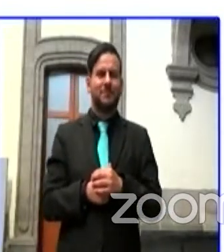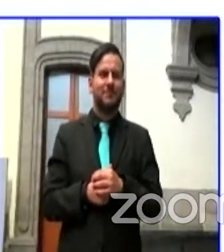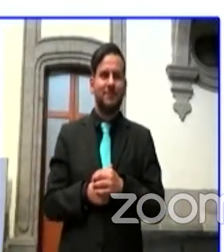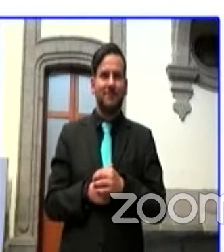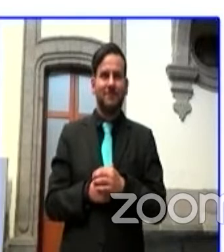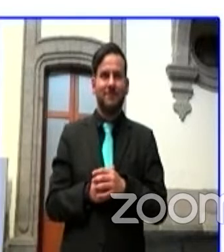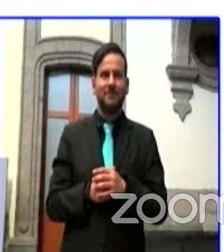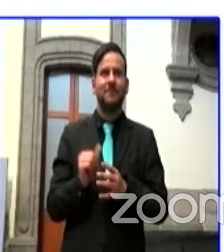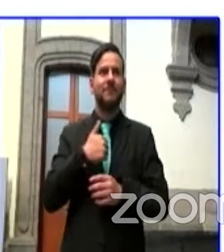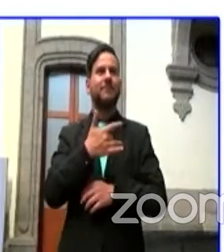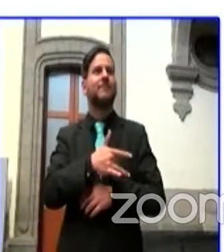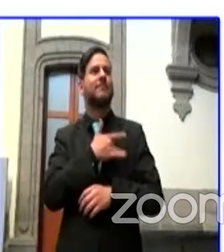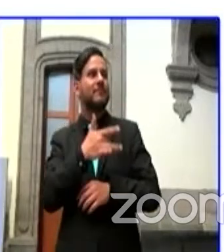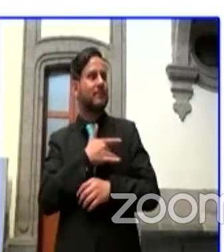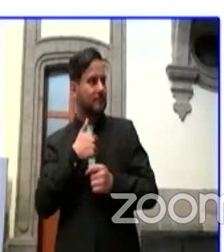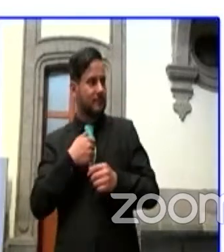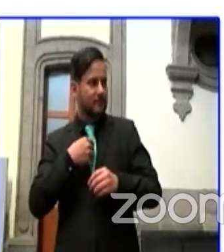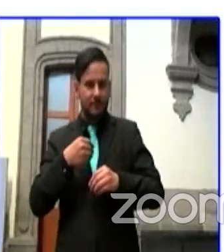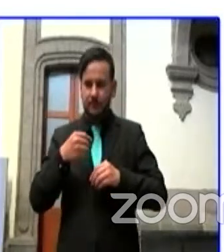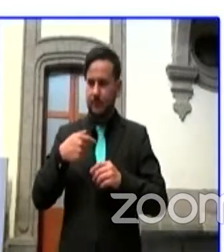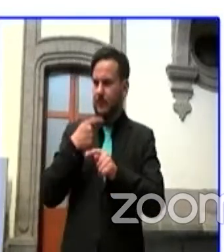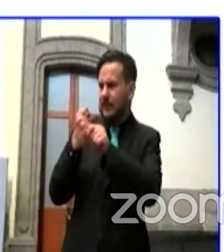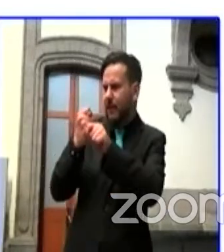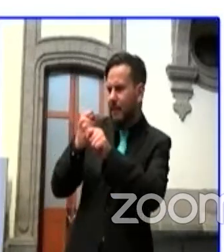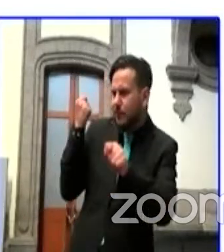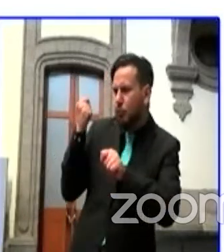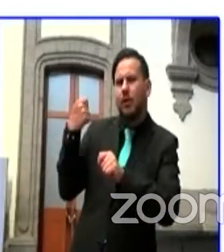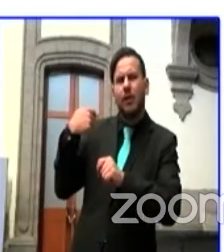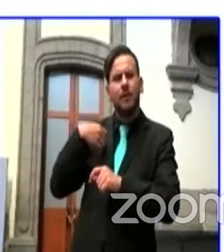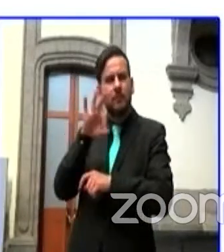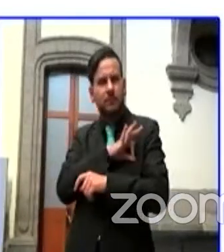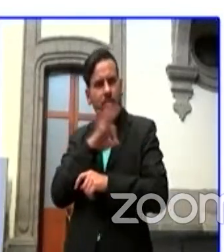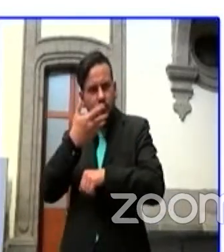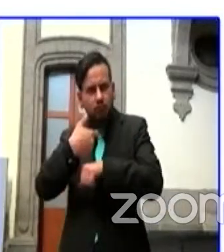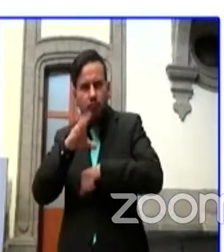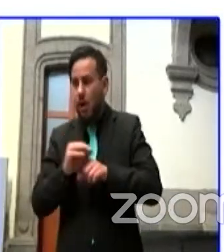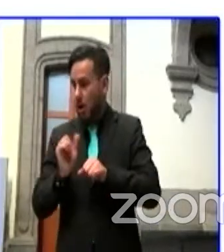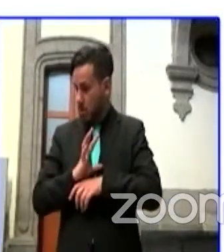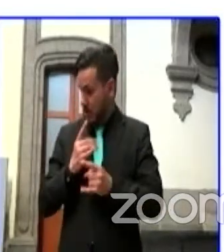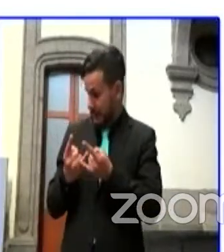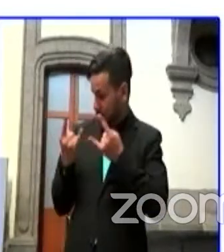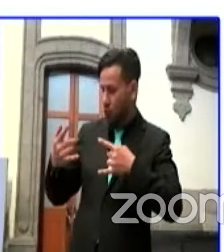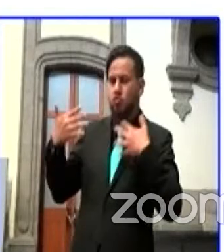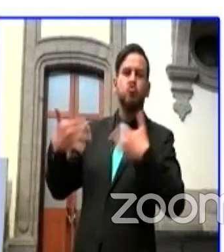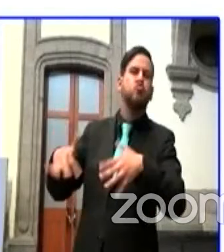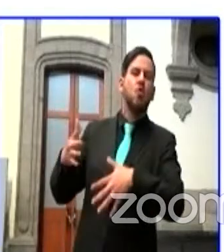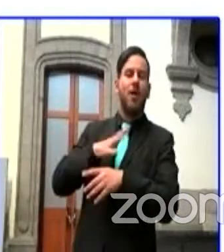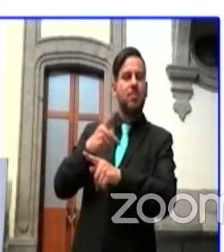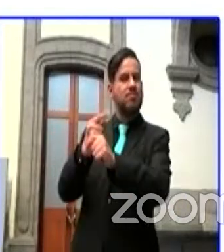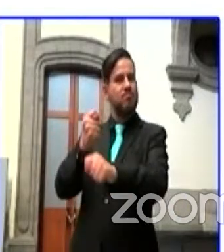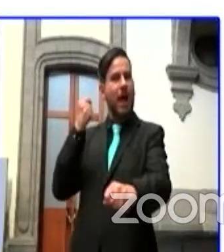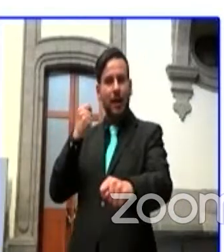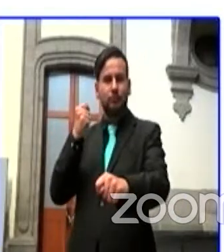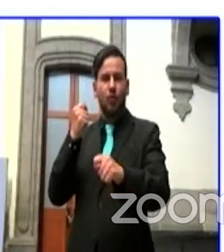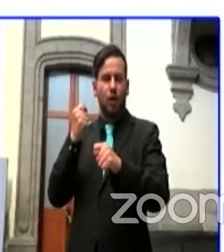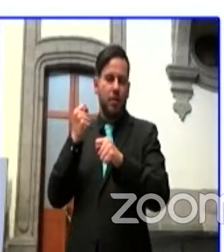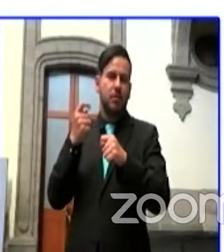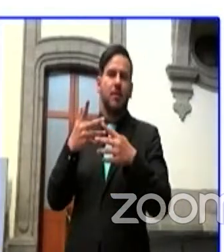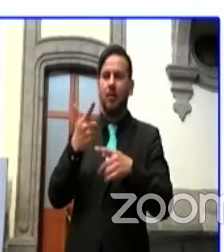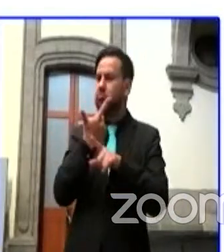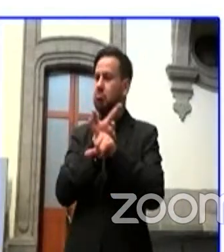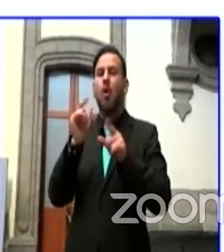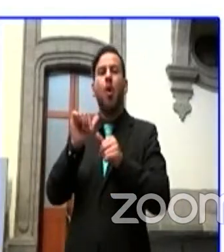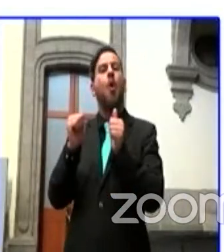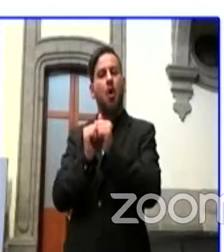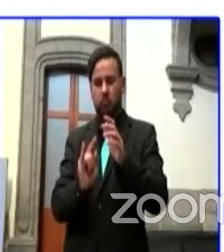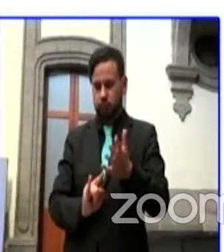el sistema va y ven de transporte público permite tener de manera histórica en Yucatán un transporte público con